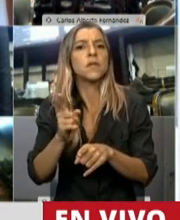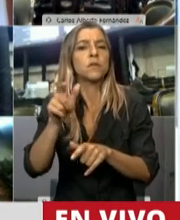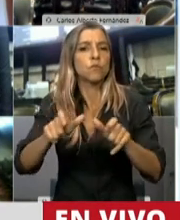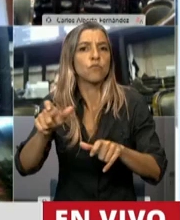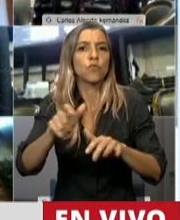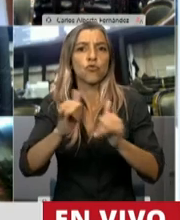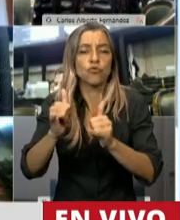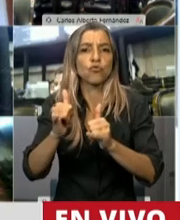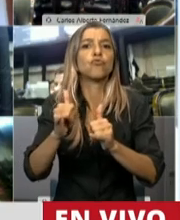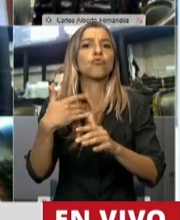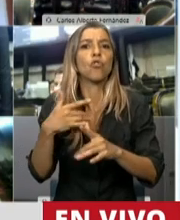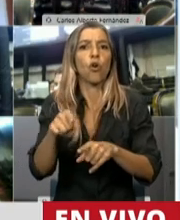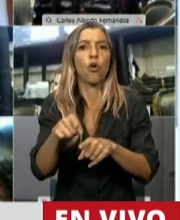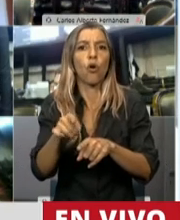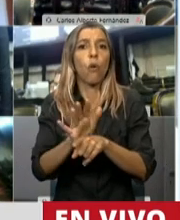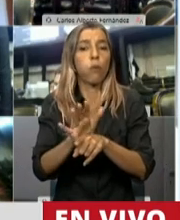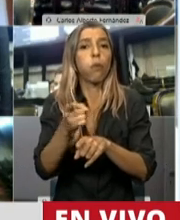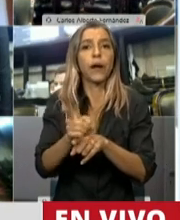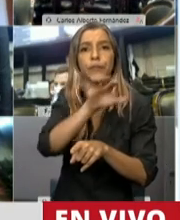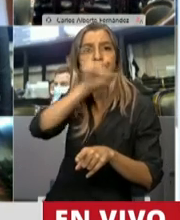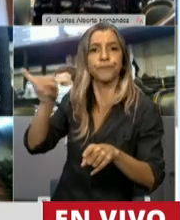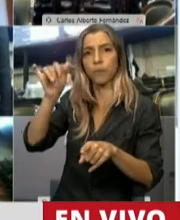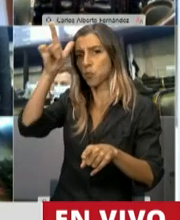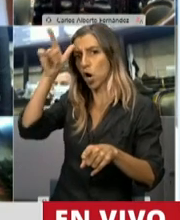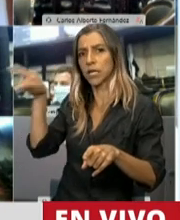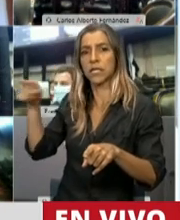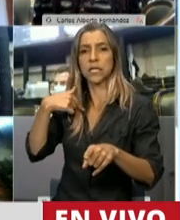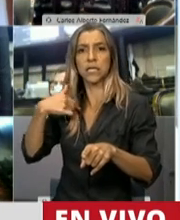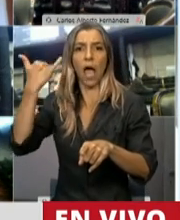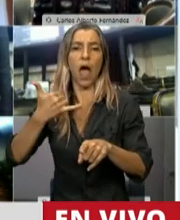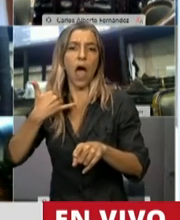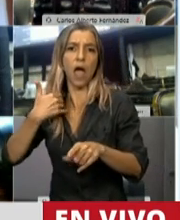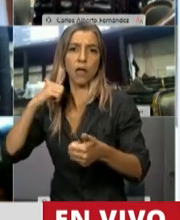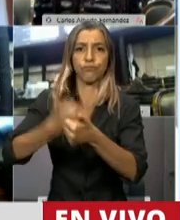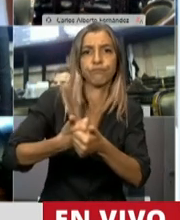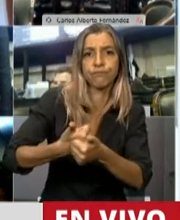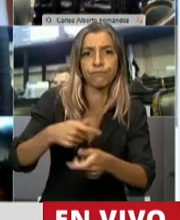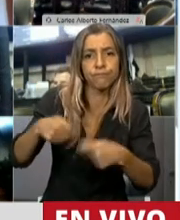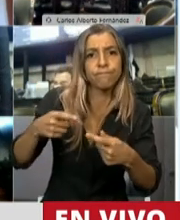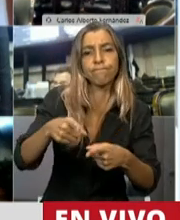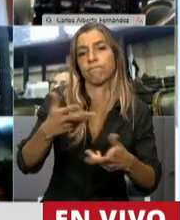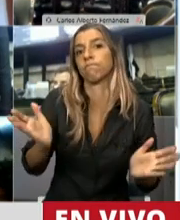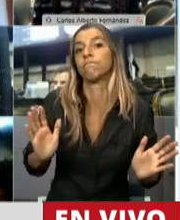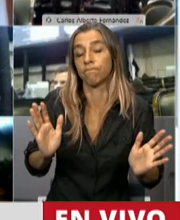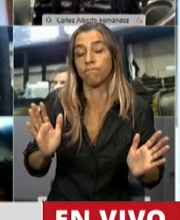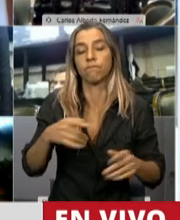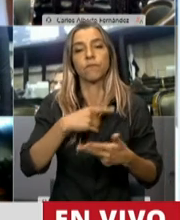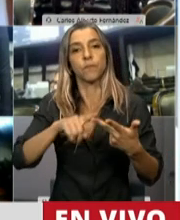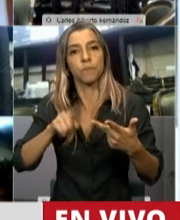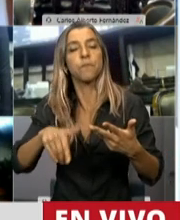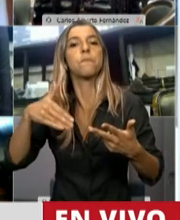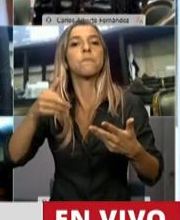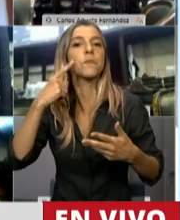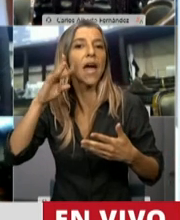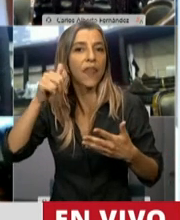denunciados por la policía por abusos sexuales. El 24 de mayo, Alan Maidana, en Berazategui, un